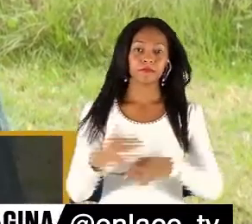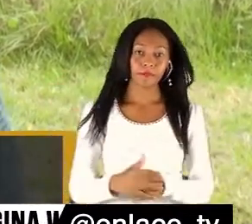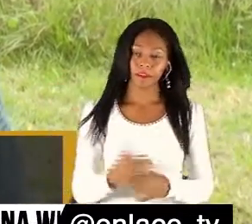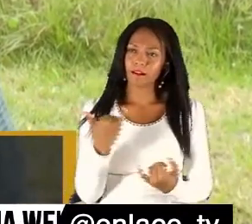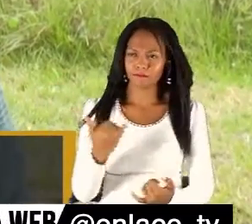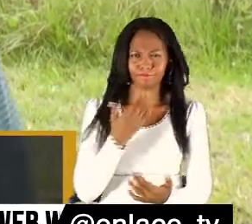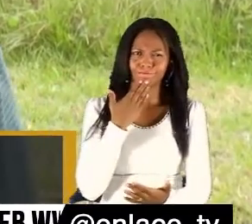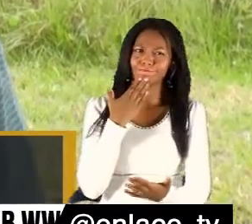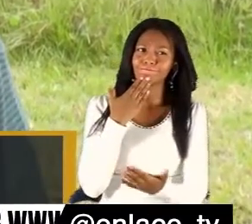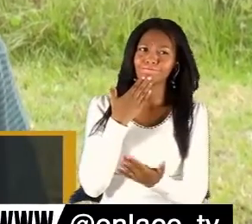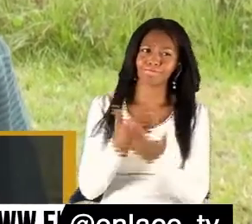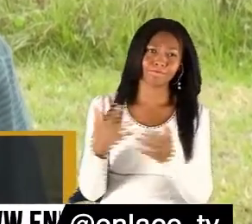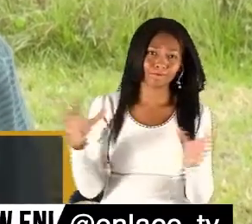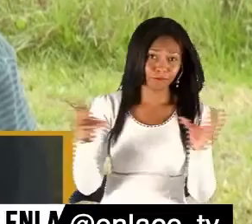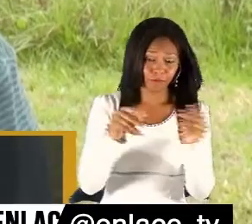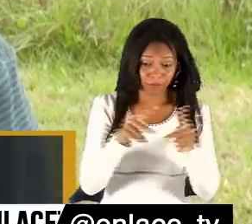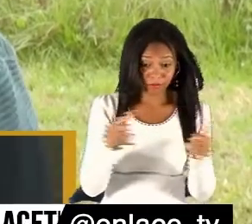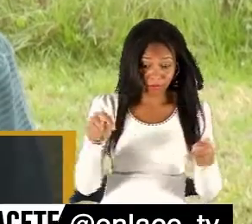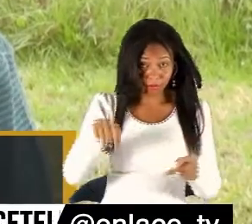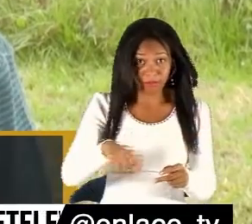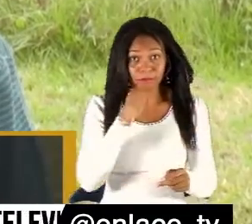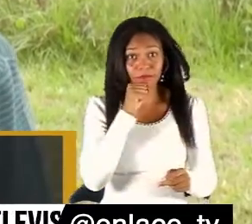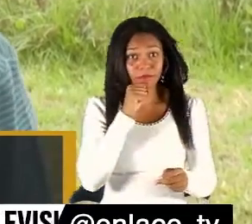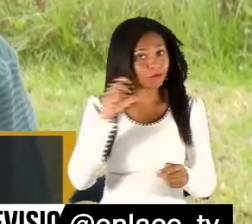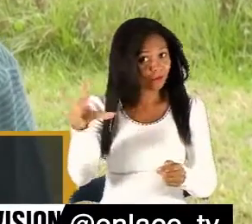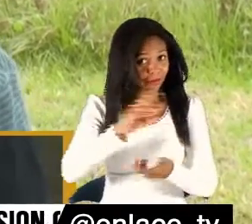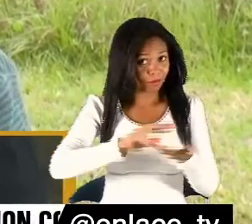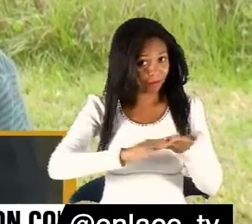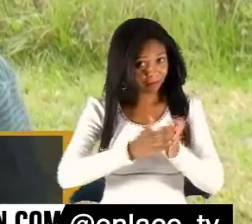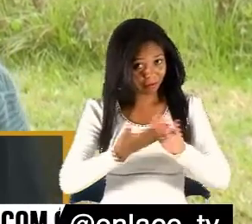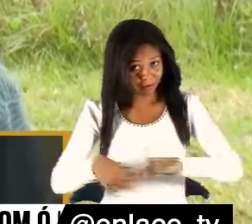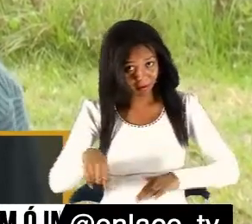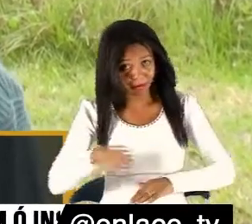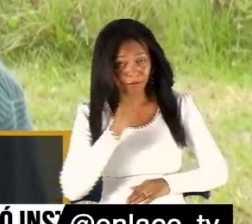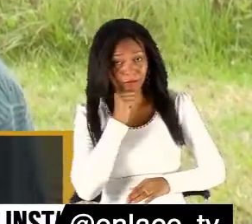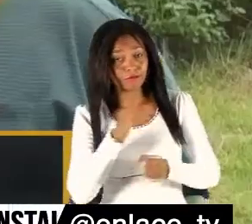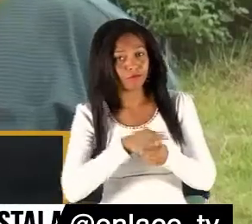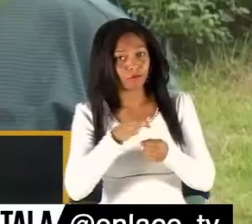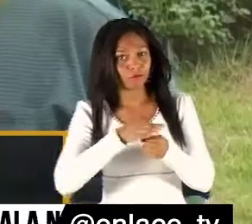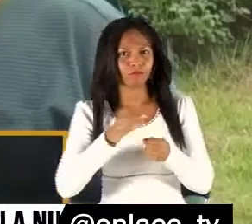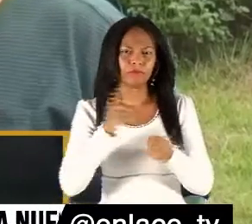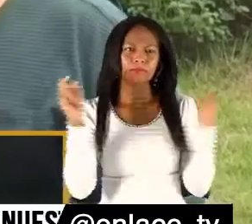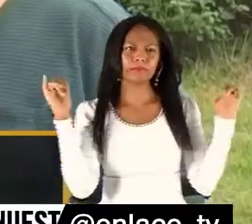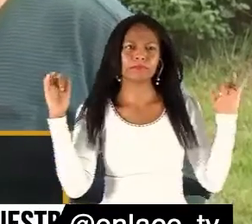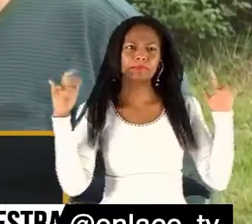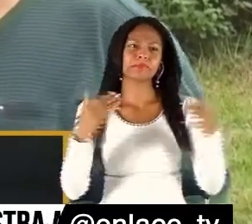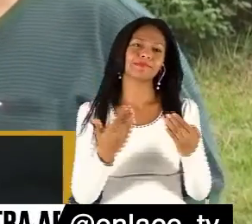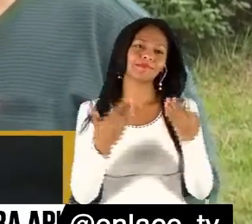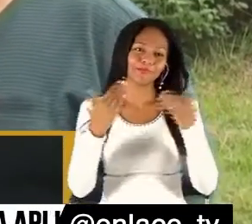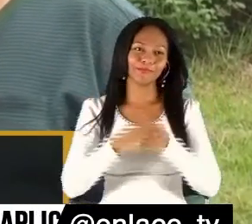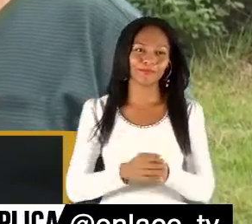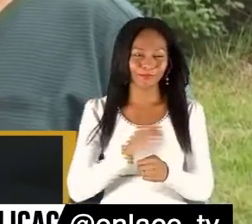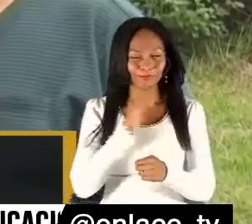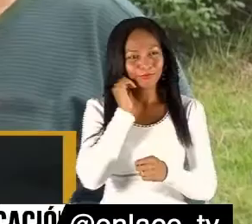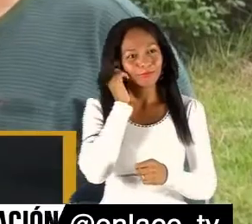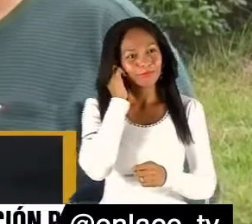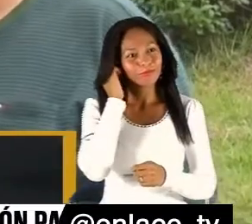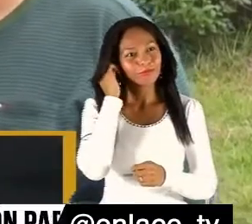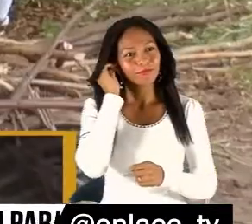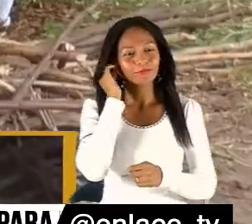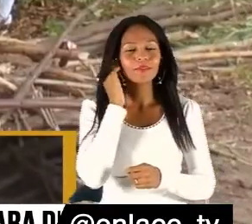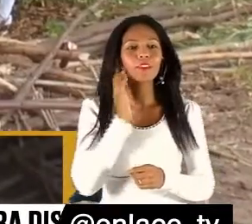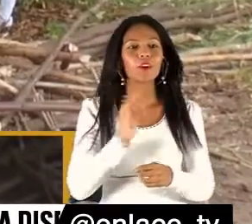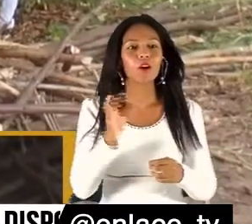las gracias al pueblo barranqueño, a la comunidad del Magdalena Medio, por la asistencia a este espacio. Sampaio dialogó con Enlace Noticias en el sitio de